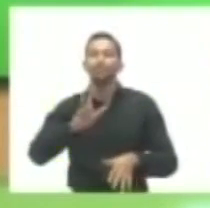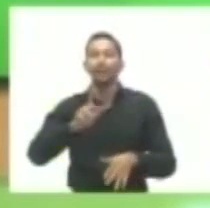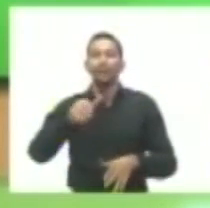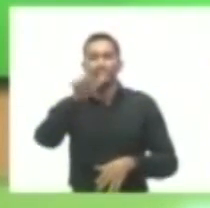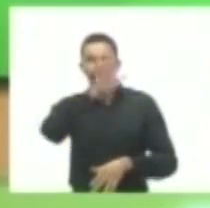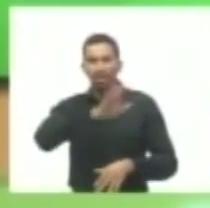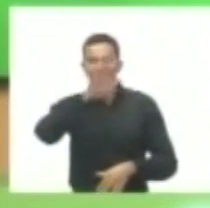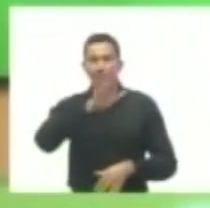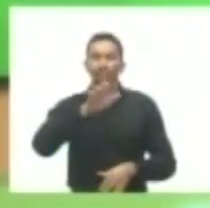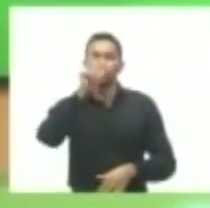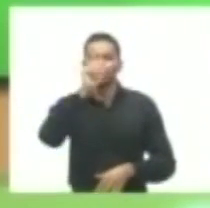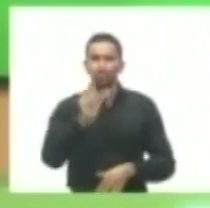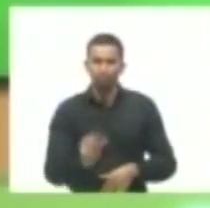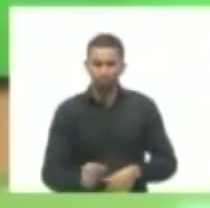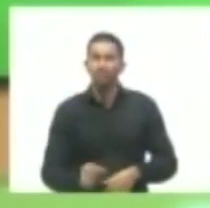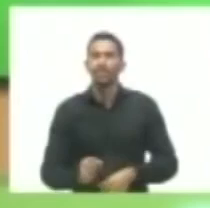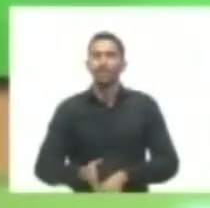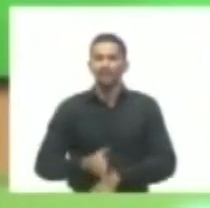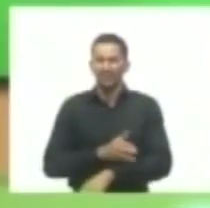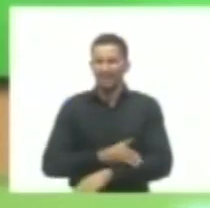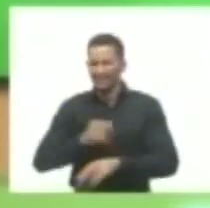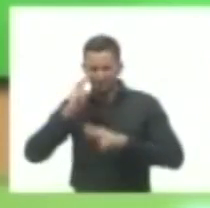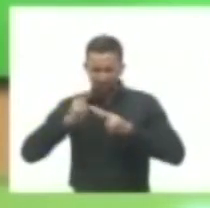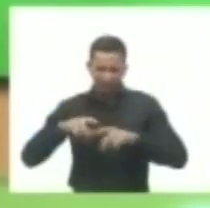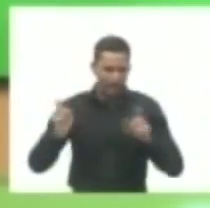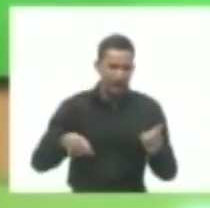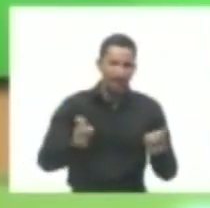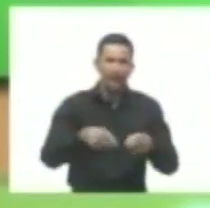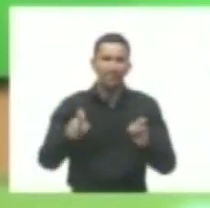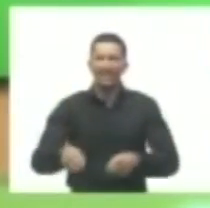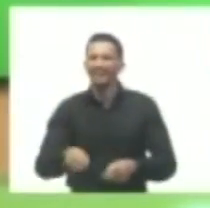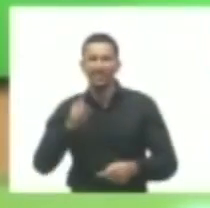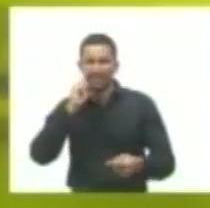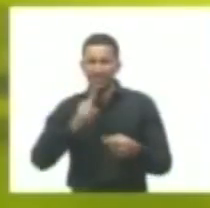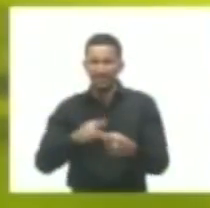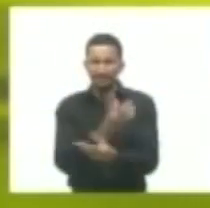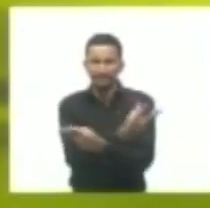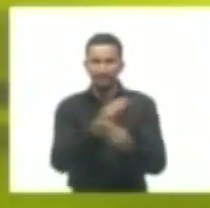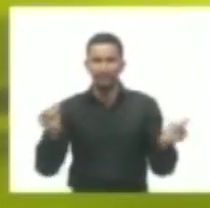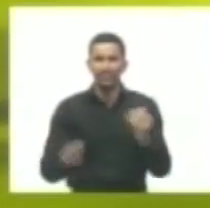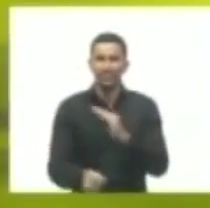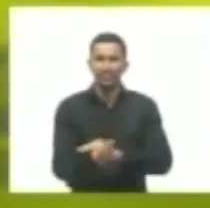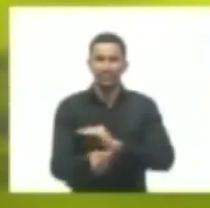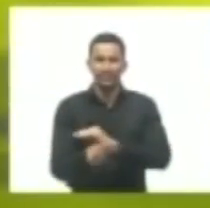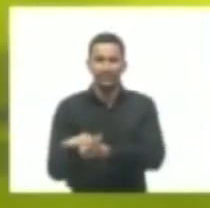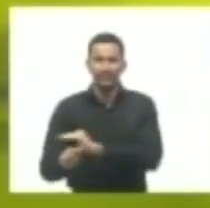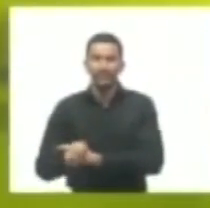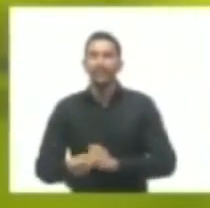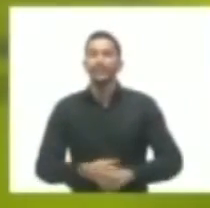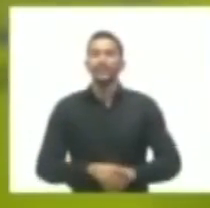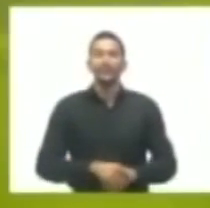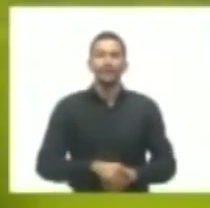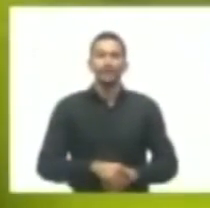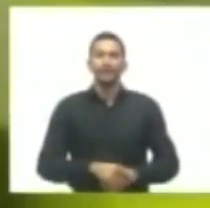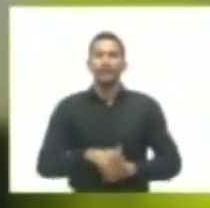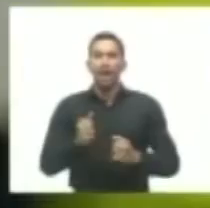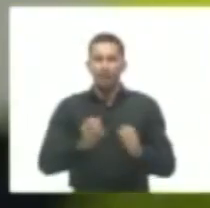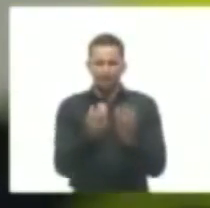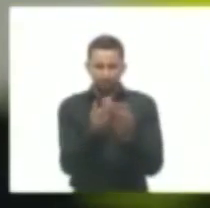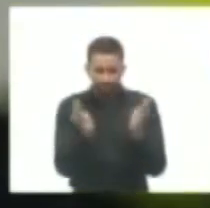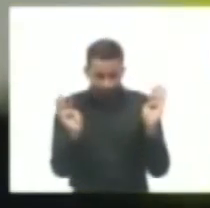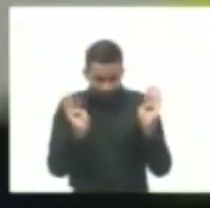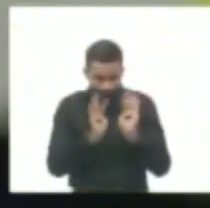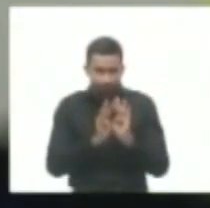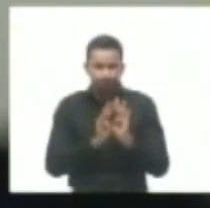redada de la Fiscalía General de la Nación para combatir la corrupción. A puerta cerrada se realizan las audiencias de legalización